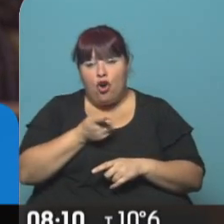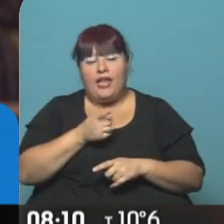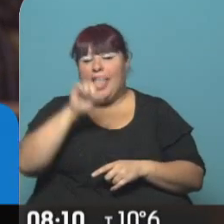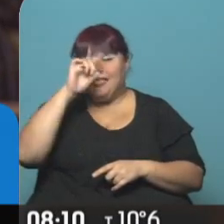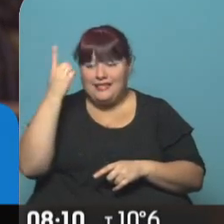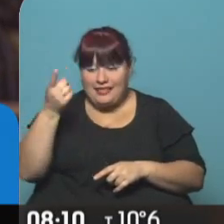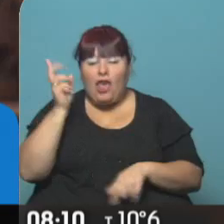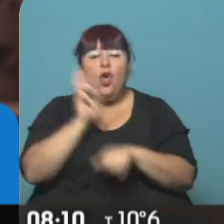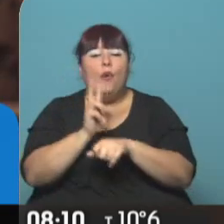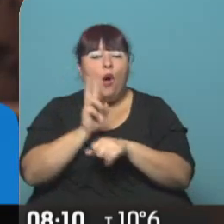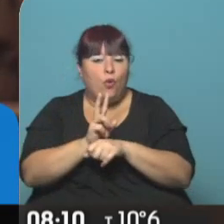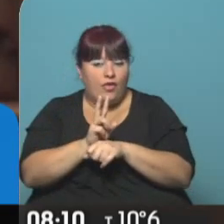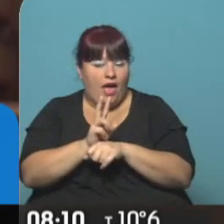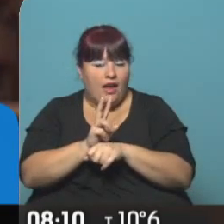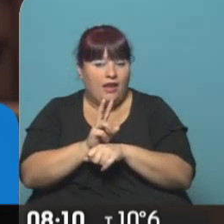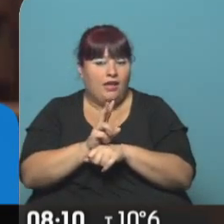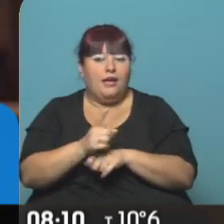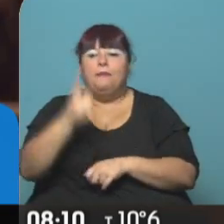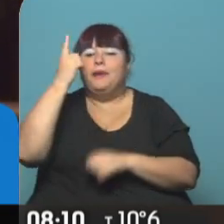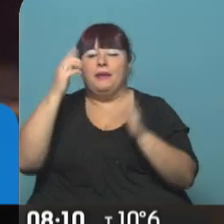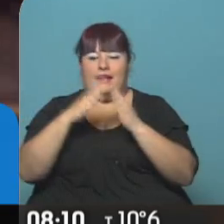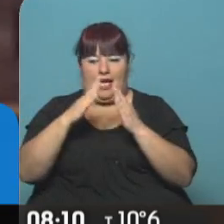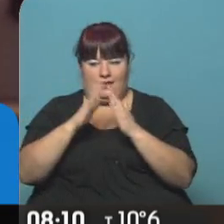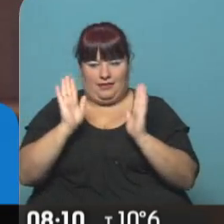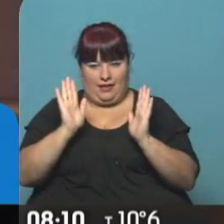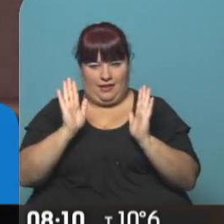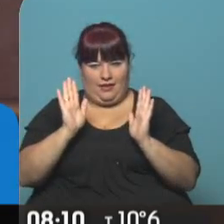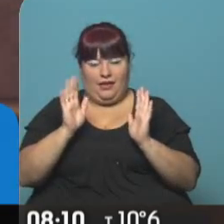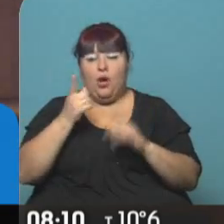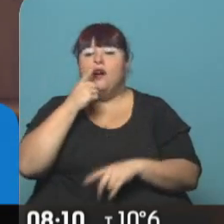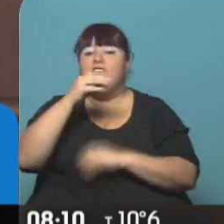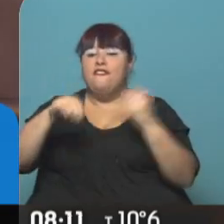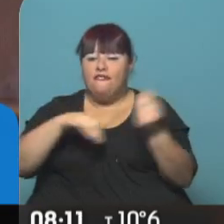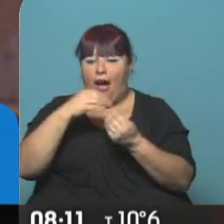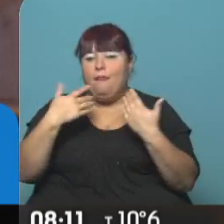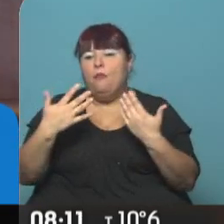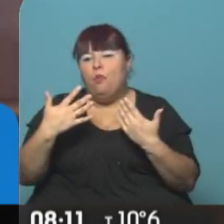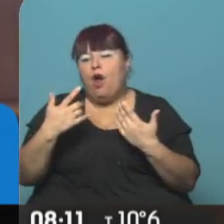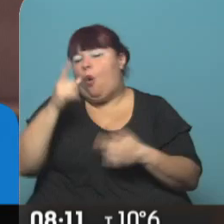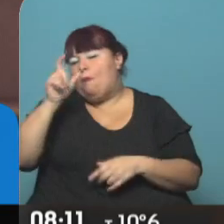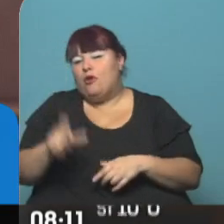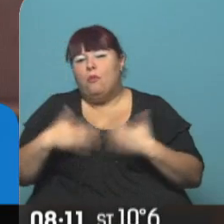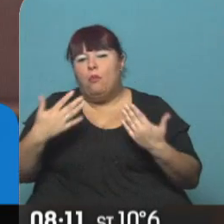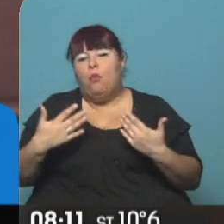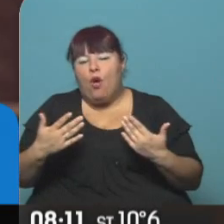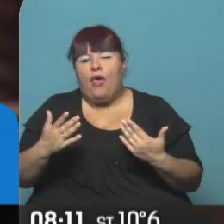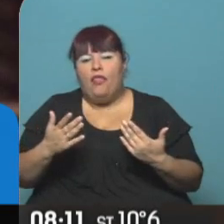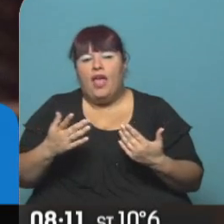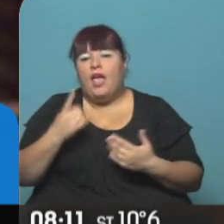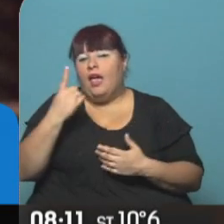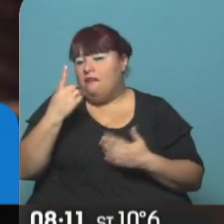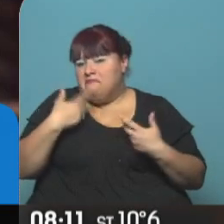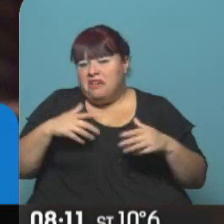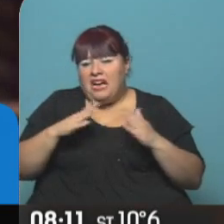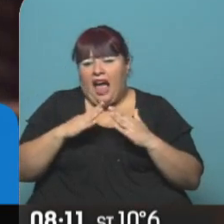estado va a proteger la primer casa a mirar una familia puede tener a un señor puede tener una